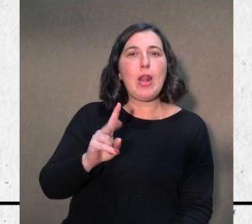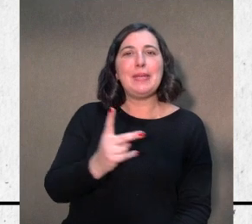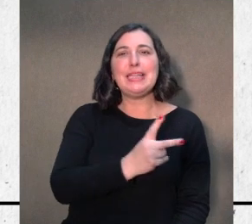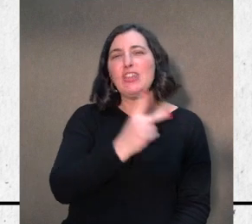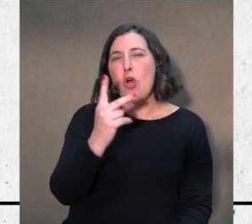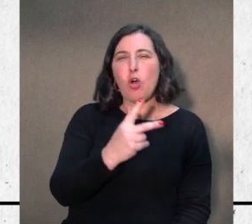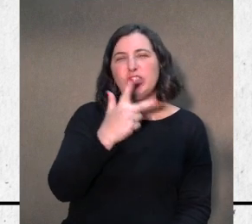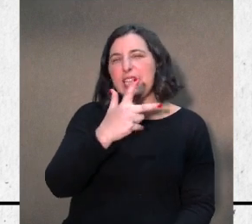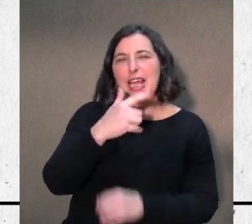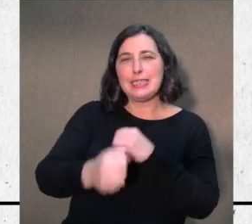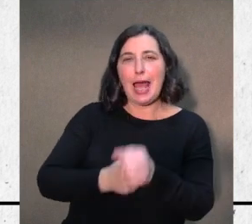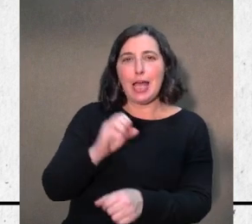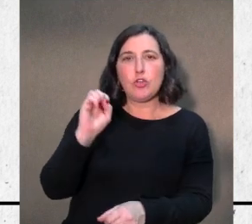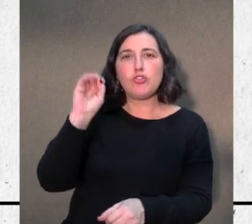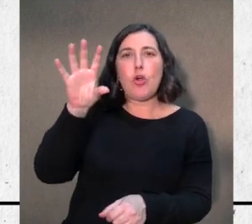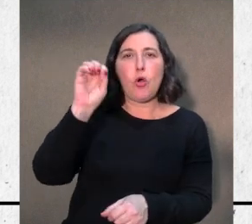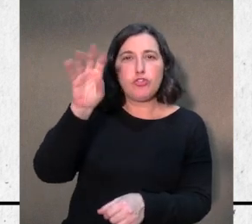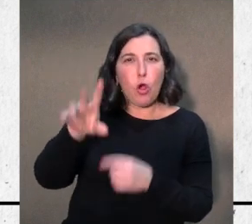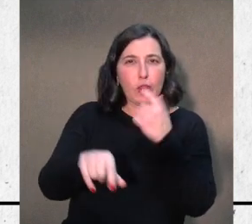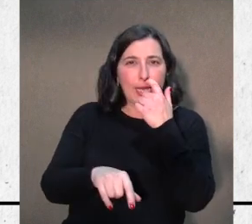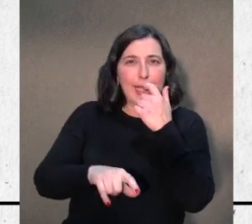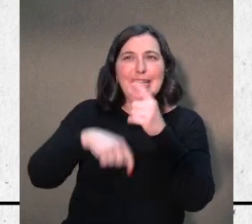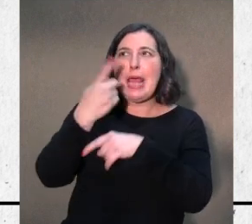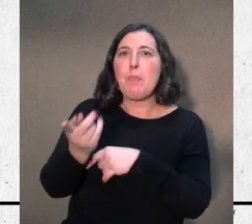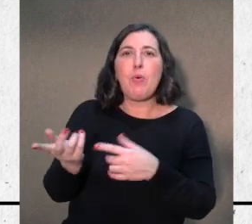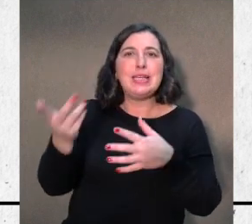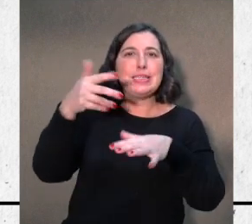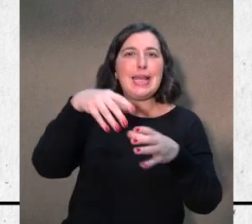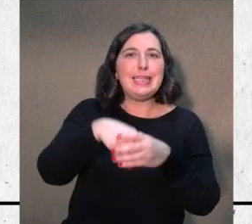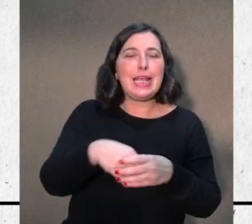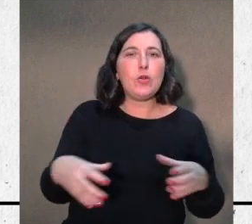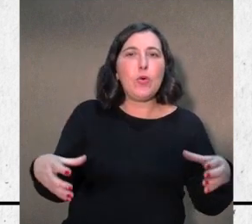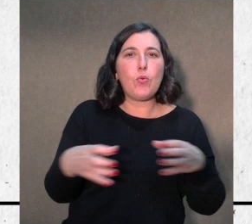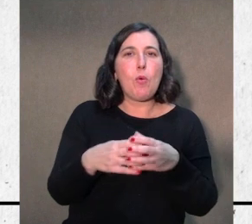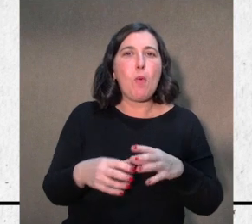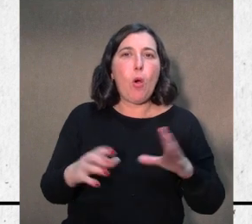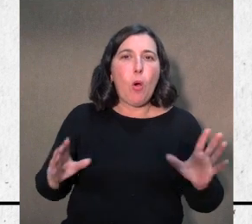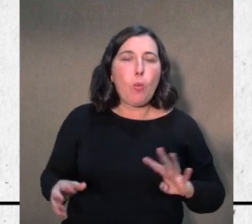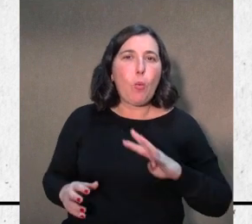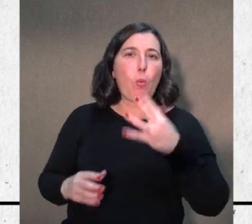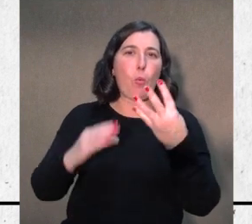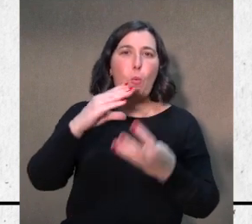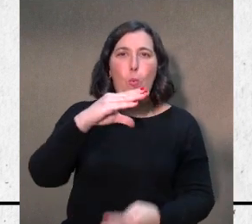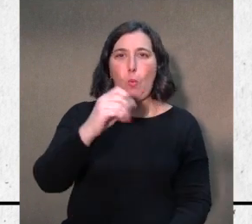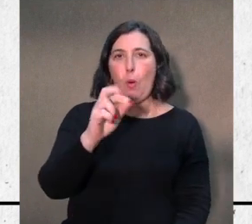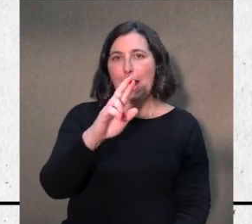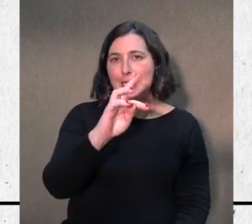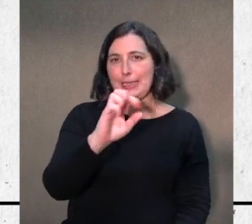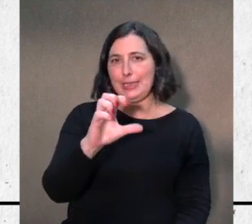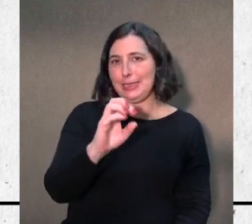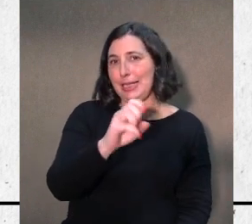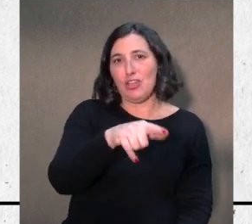cámara, y a partir de ahí, bueno, hasta que se jubiló, que fueron más de 40 años tocando en el cuarteto y recorriendo